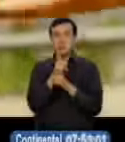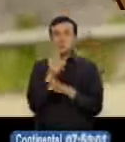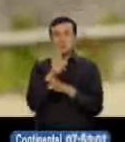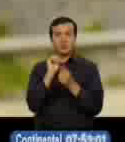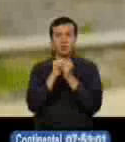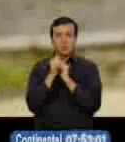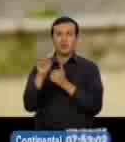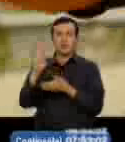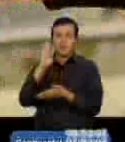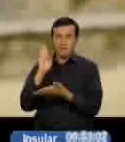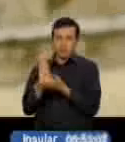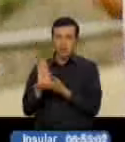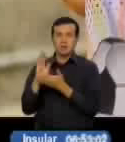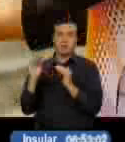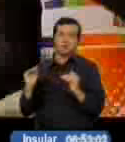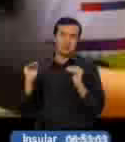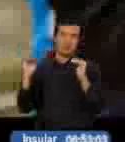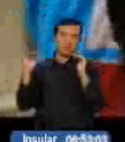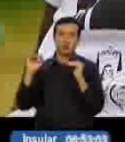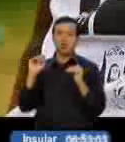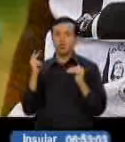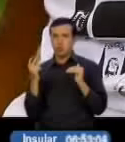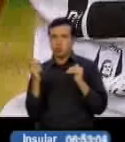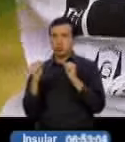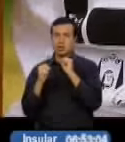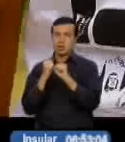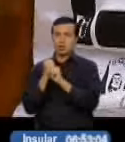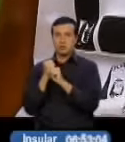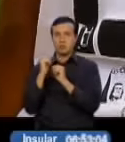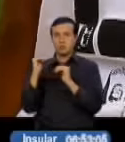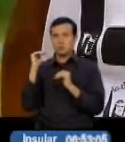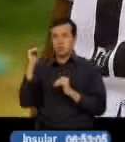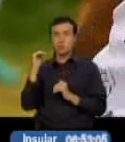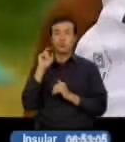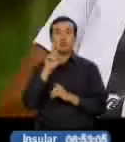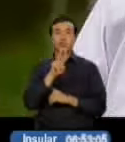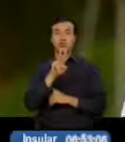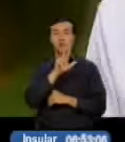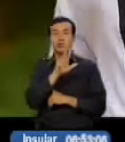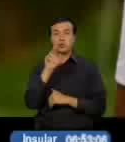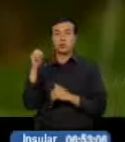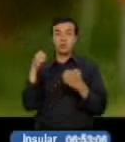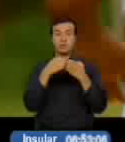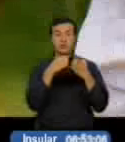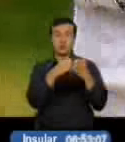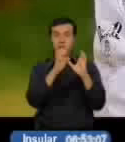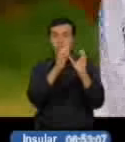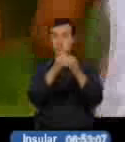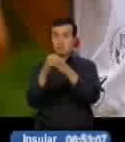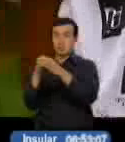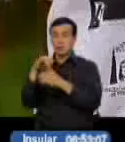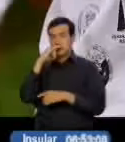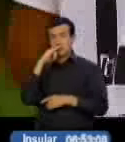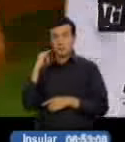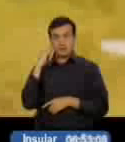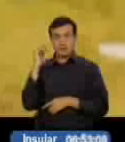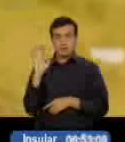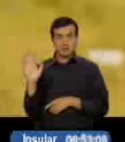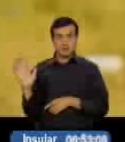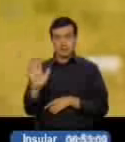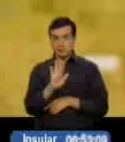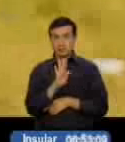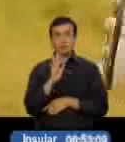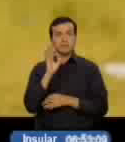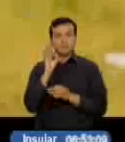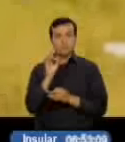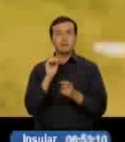deporte barrial en sus categorías sub-12, distribuidos en 230 equipos de niños y niñas, fueron